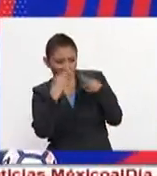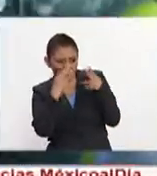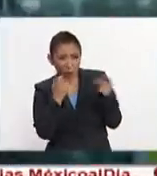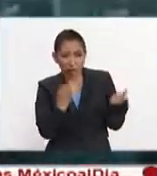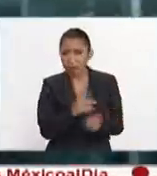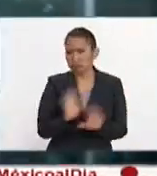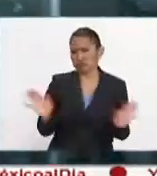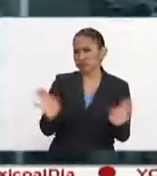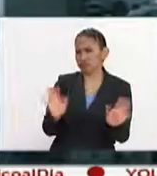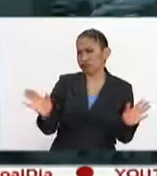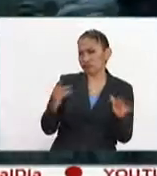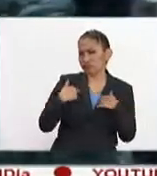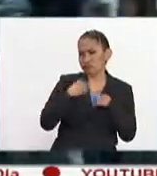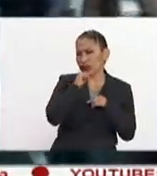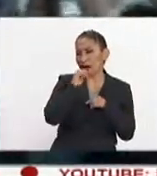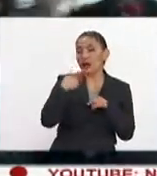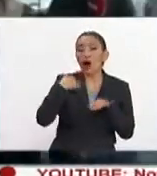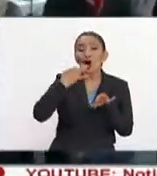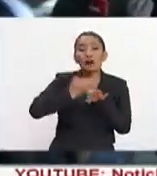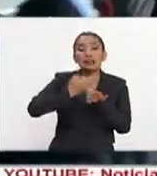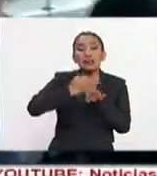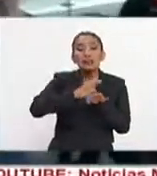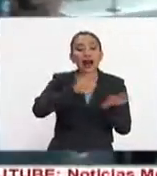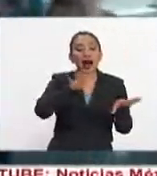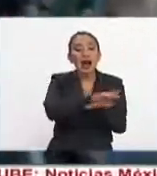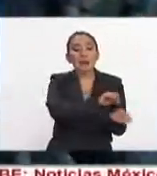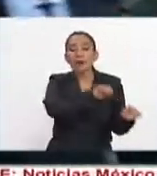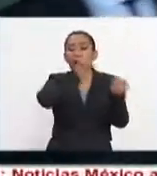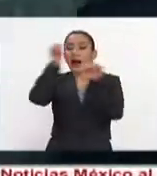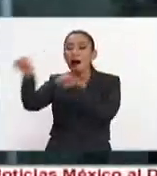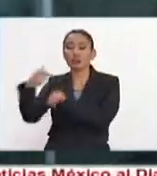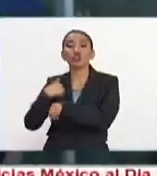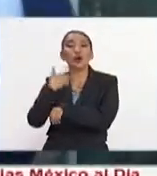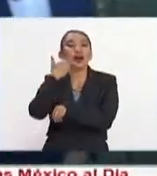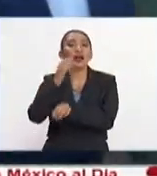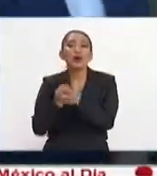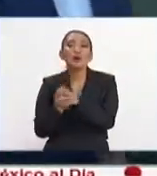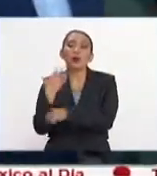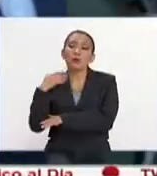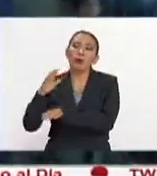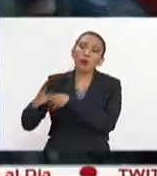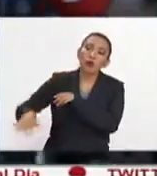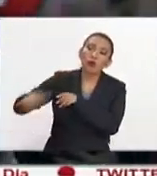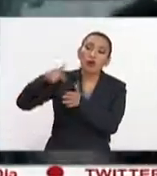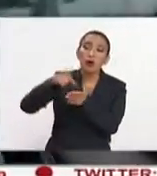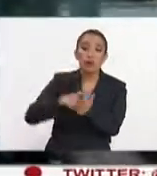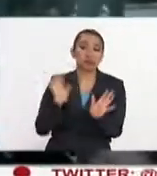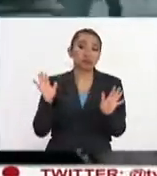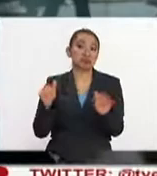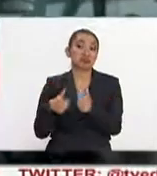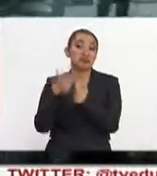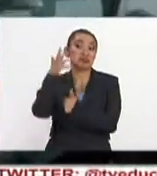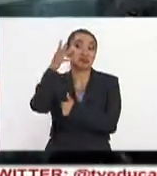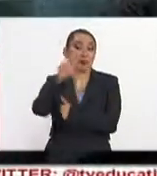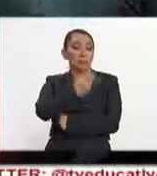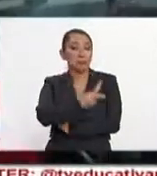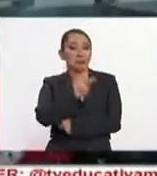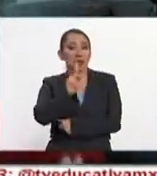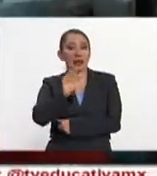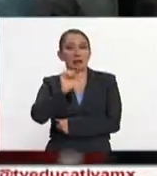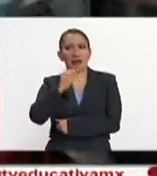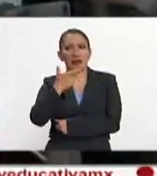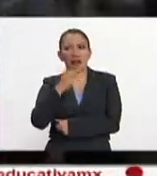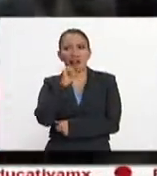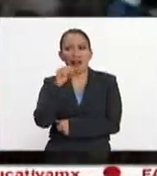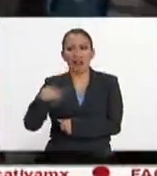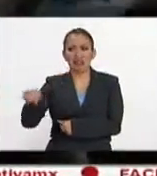Dice, ninguna de esas, era el momento para emigrar justo en mi carrera, yo quería nuevos retos. Pues qué retos serán, porque el PSG no